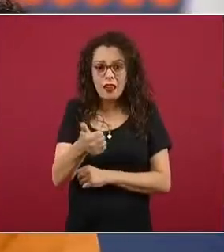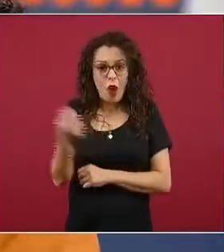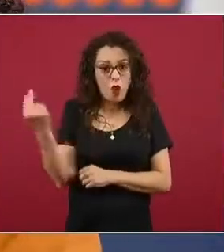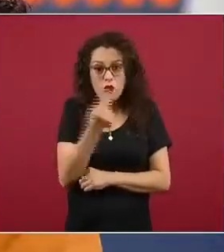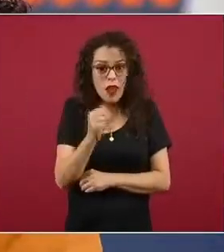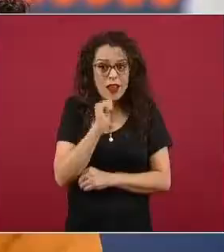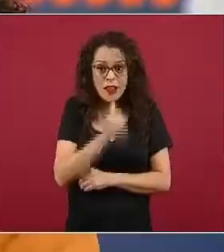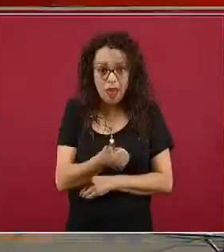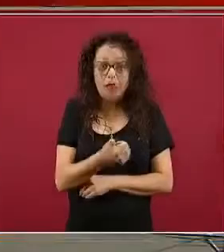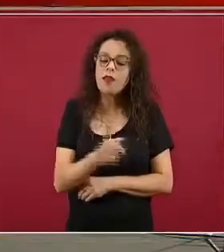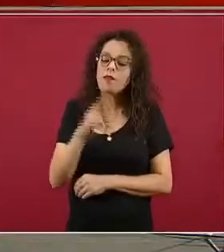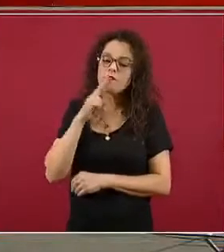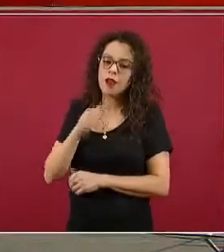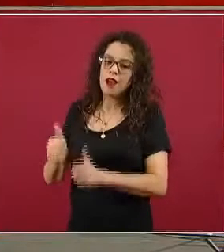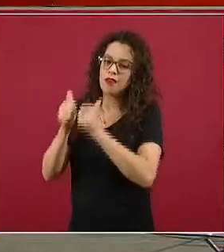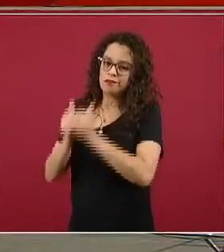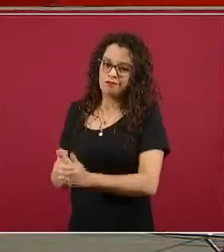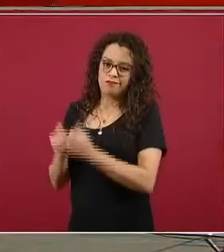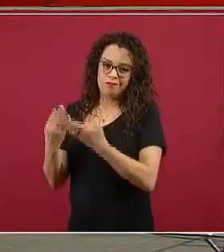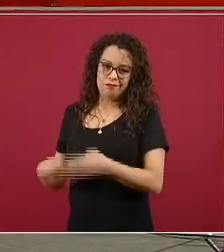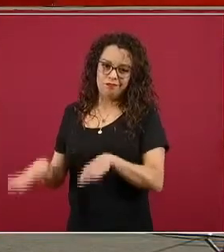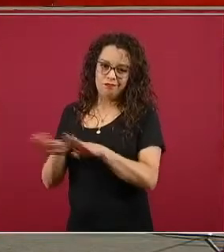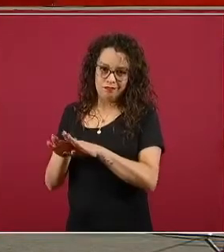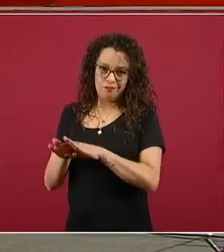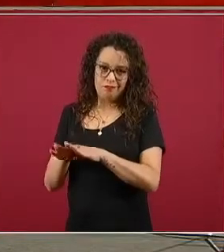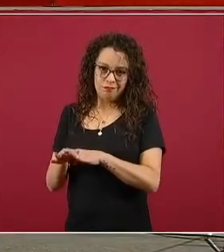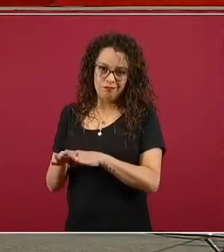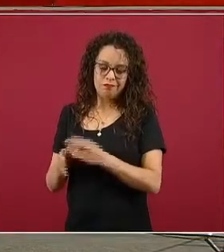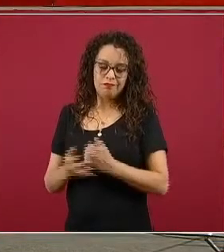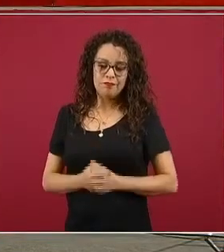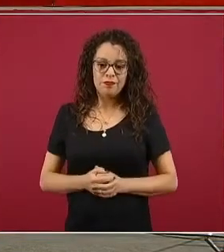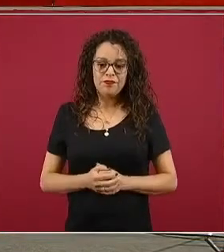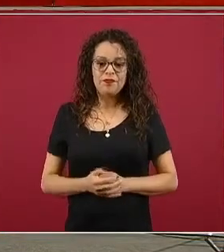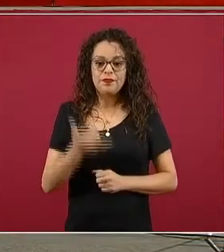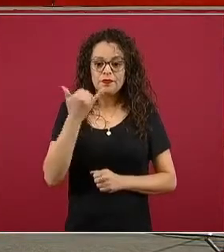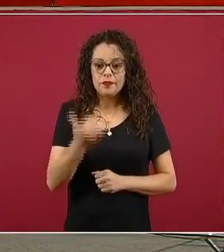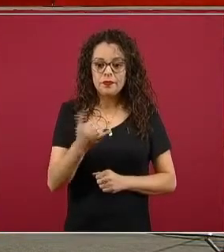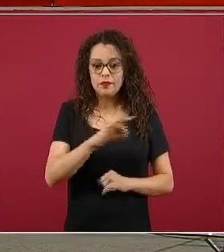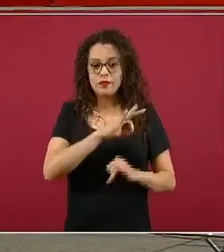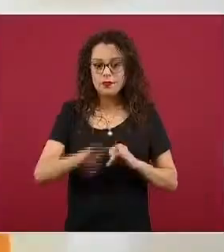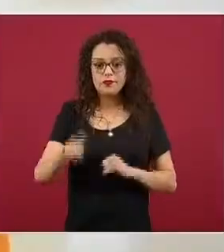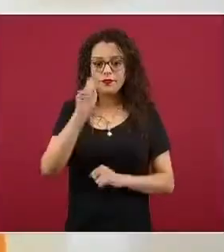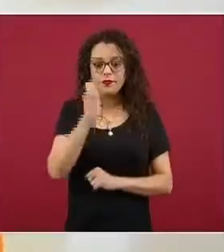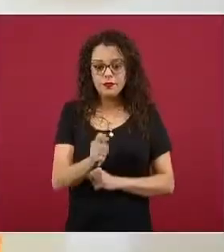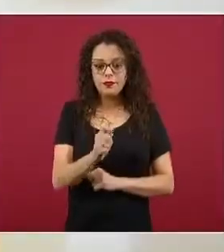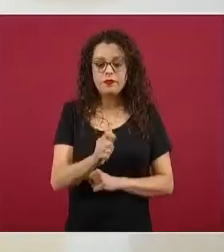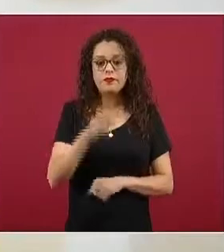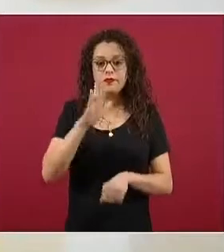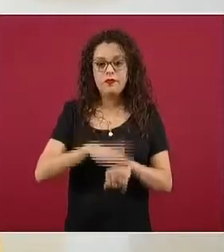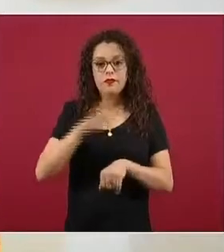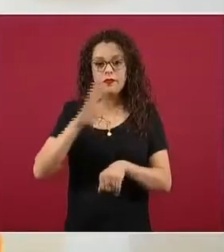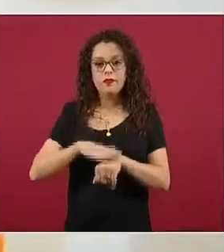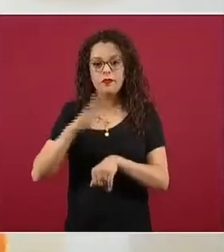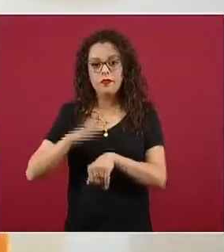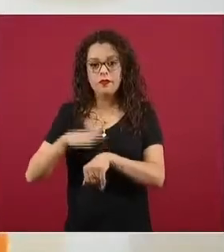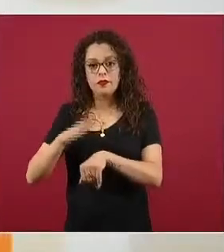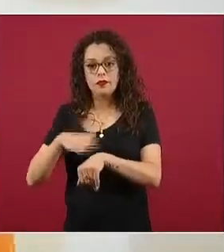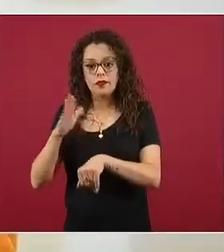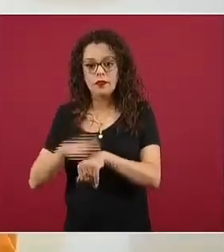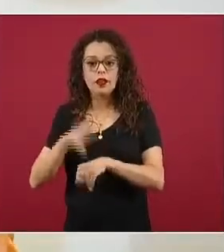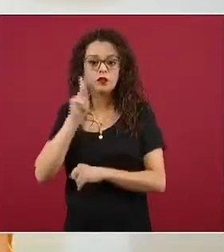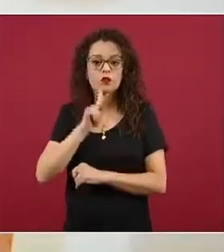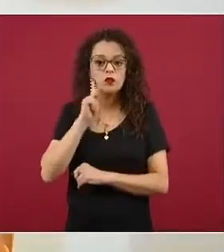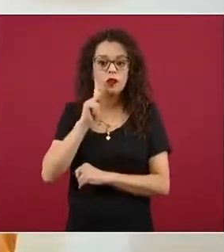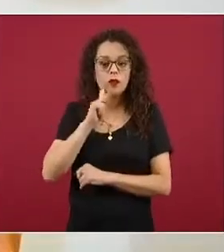resguárdate en casa. Y ya para terminar, el incremento de pruebas para incentivar el aislamiento de casos, sí.